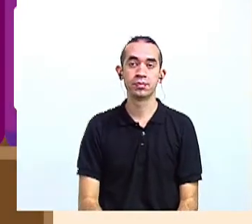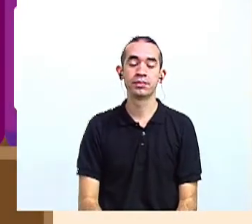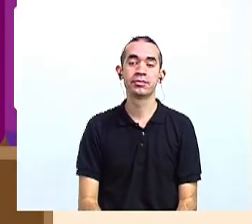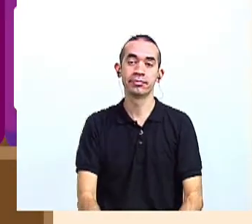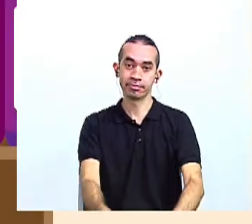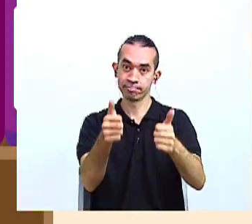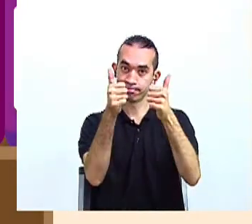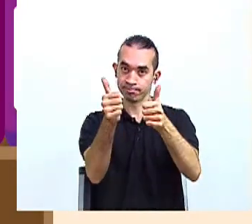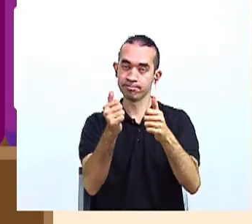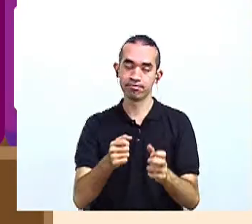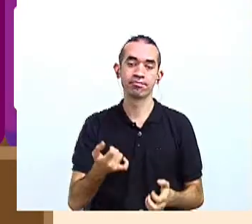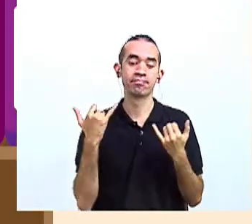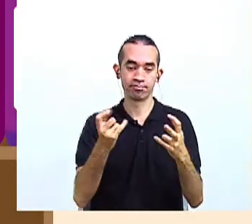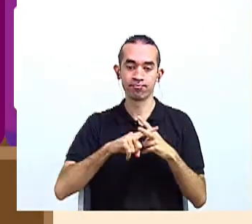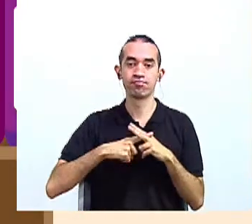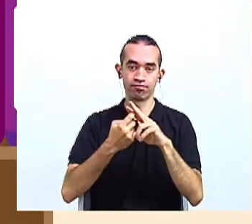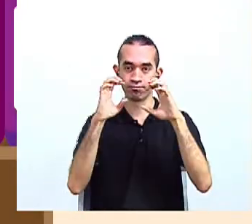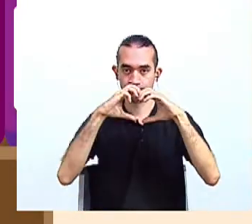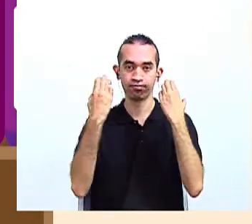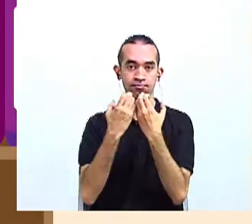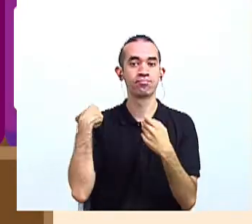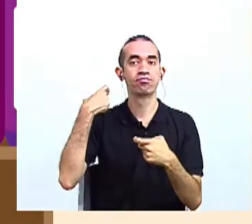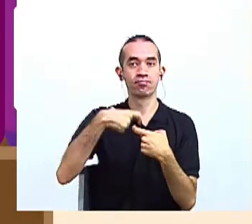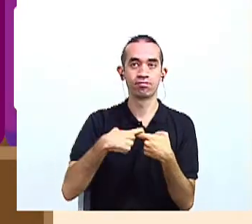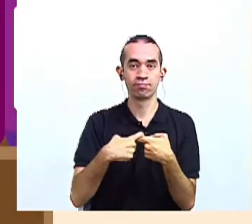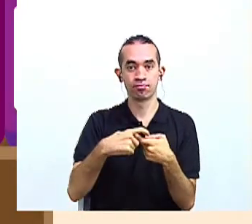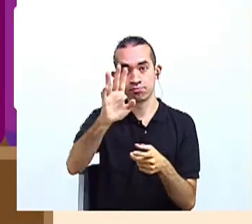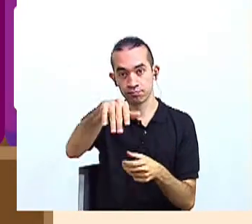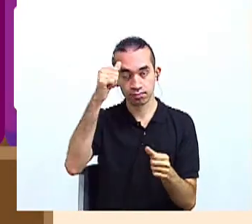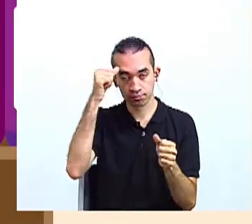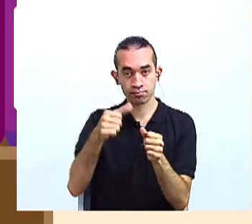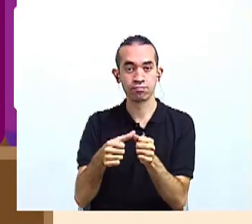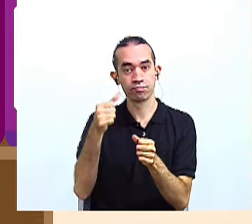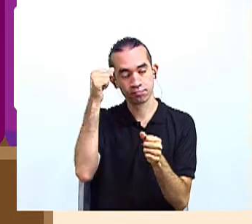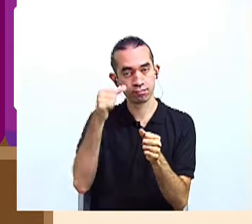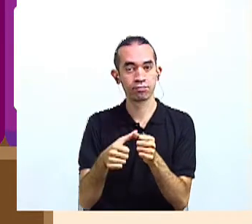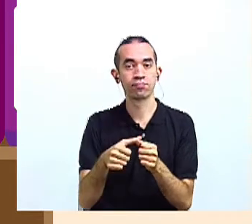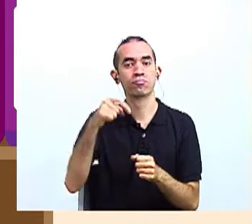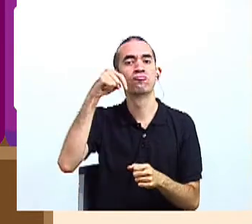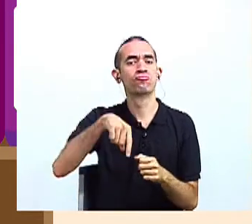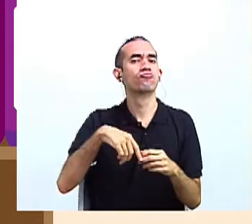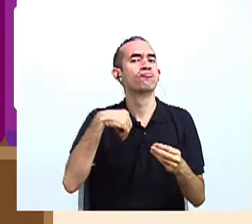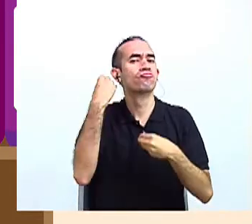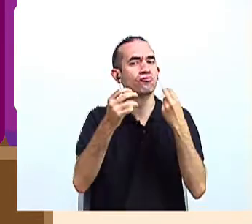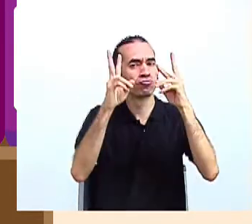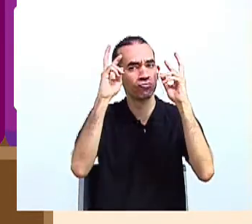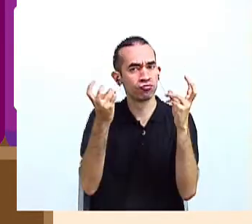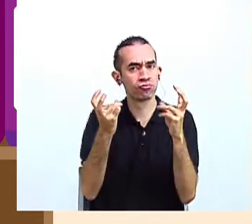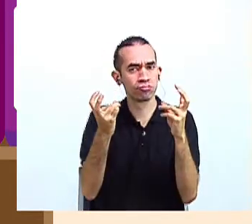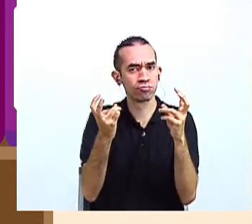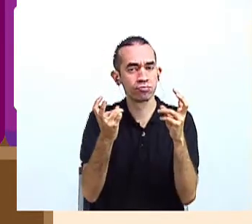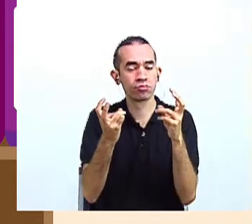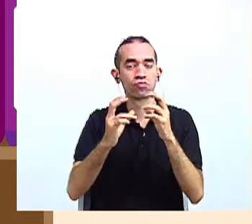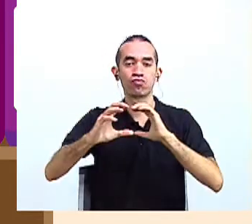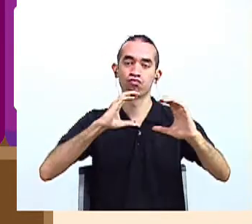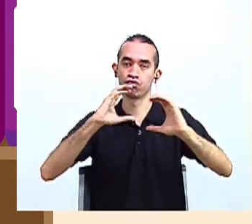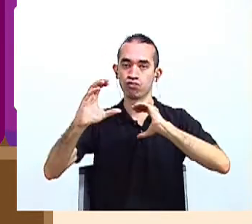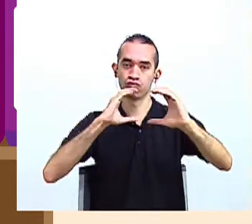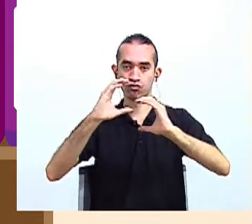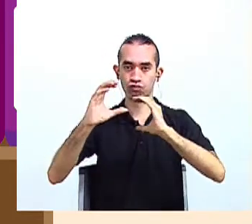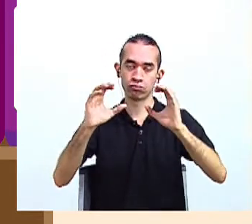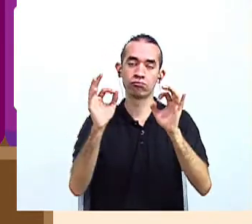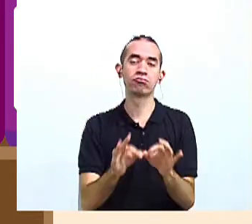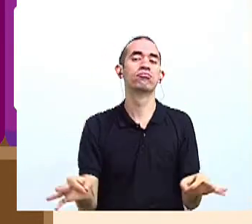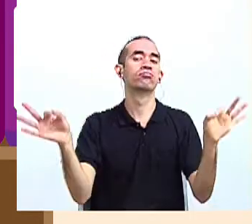Muy bien, iniciamos nuestra clase de español. Recordemos, hoy vamos a hablar sobre el tema de la comunicación, que es